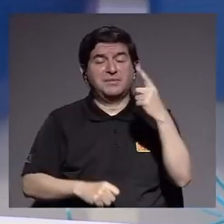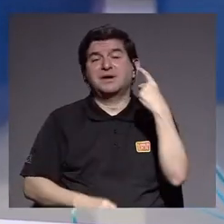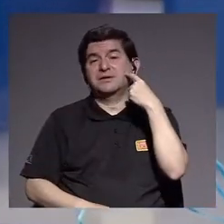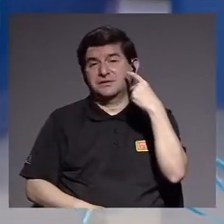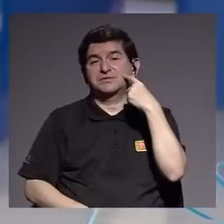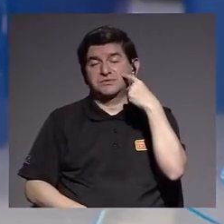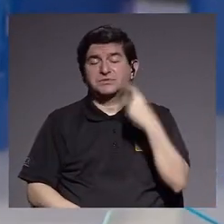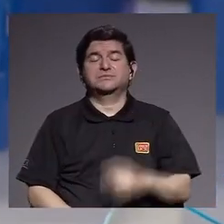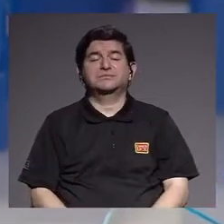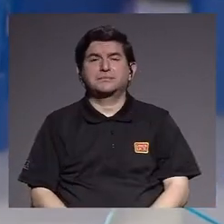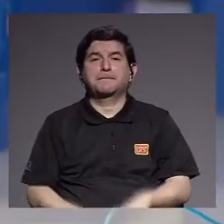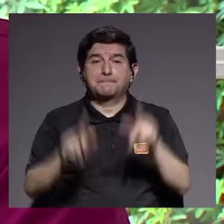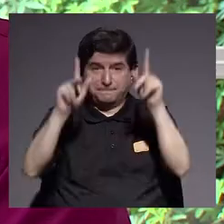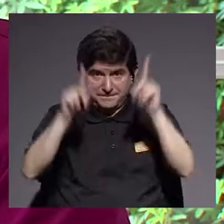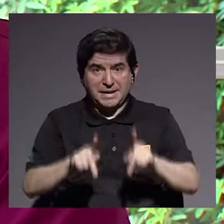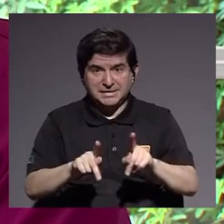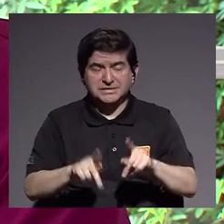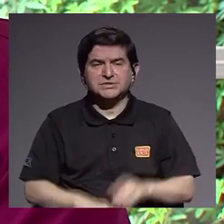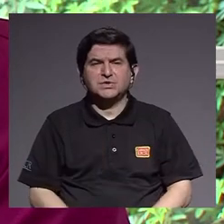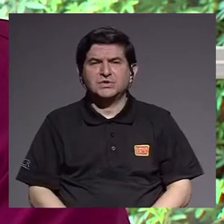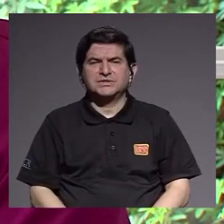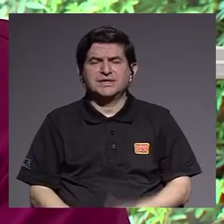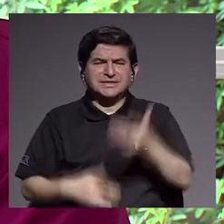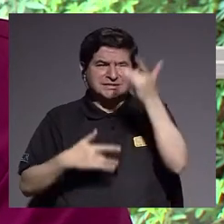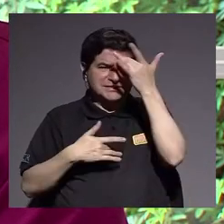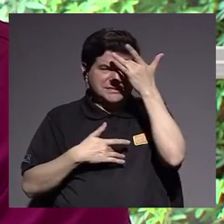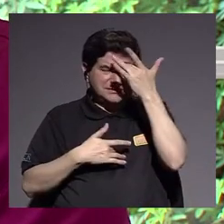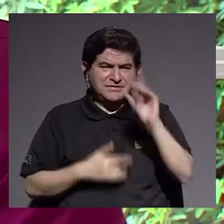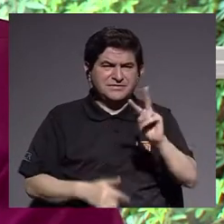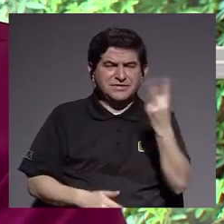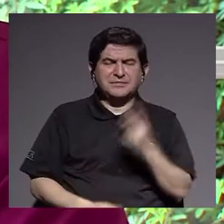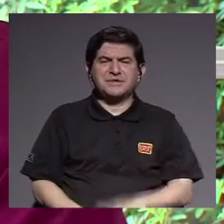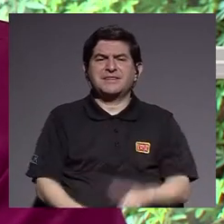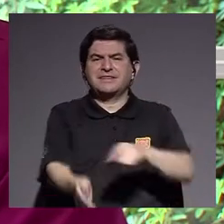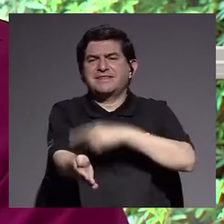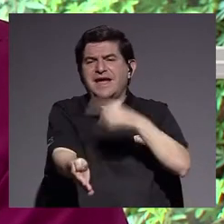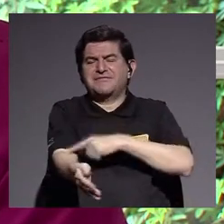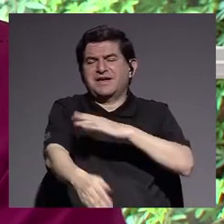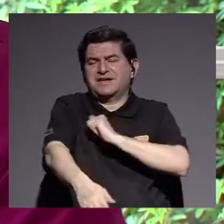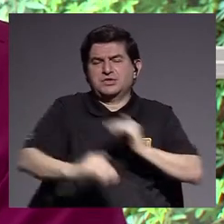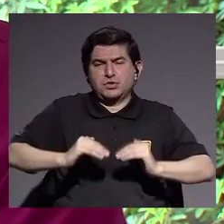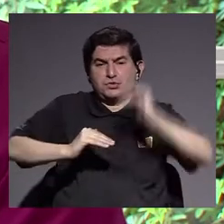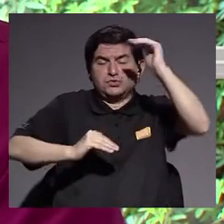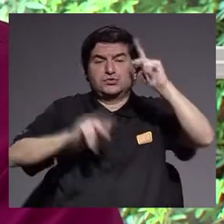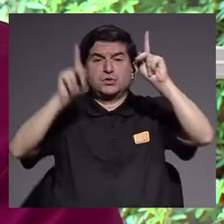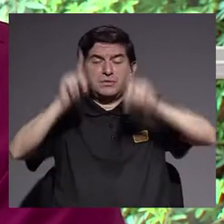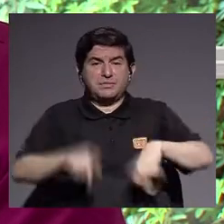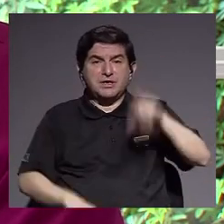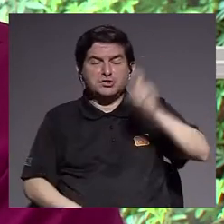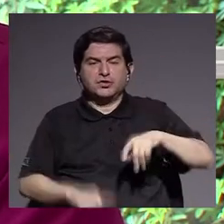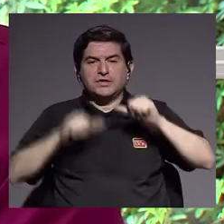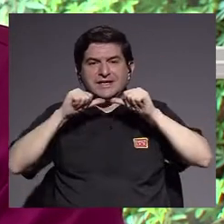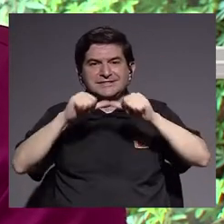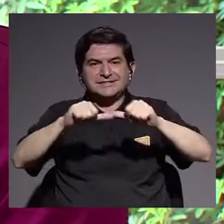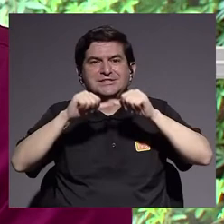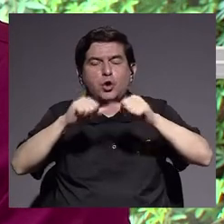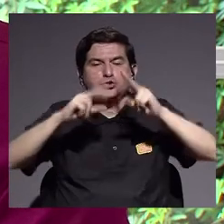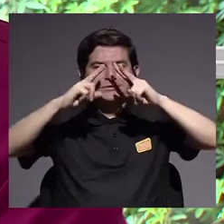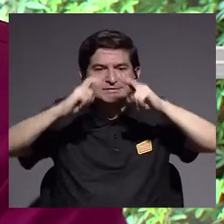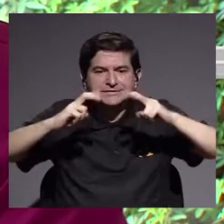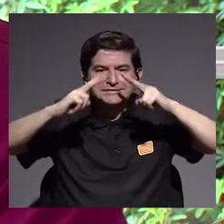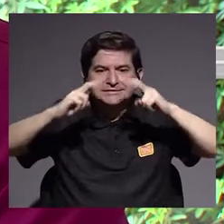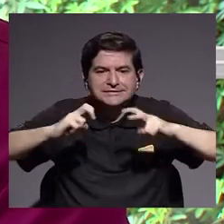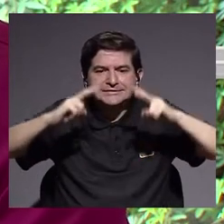radica una pieza digamos cuando tenemos personas con padecimientos secundarios como diabetes como hipertensión personas que tienen que estar en constante